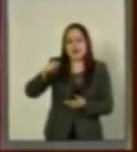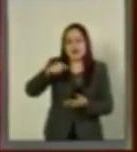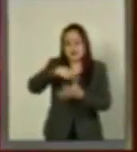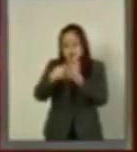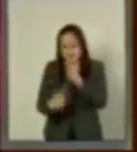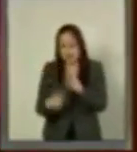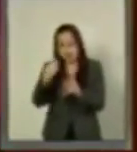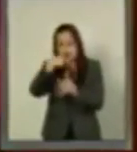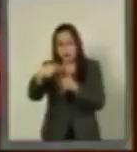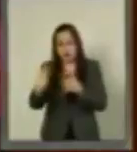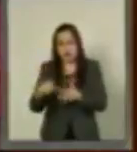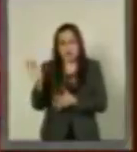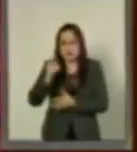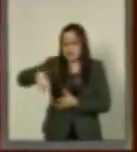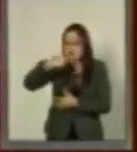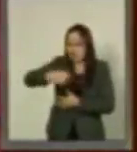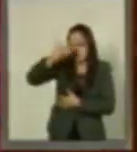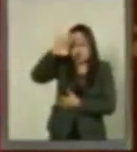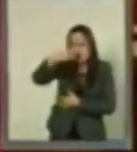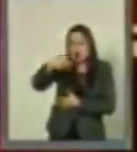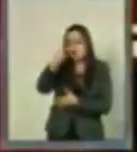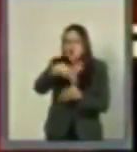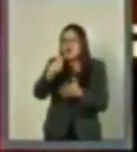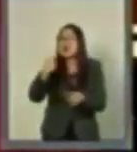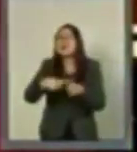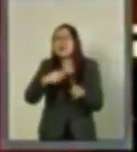Quizá aquí nadie sepa quiénes son ellas.